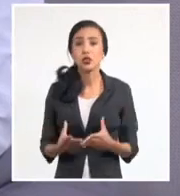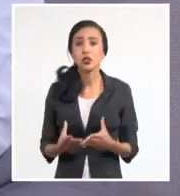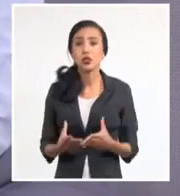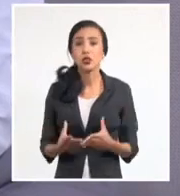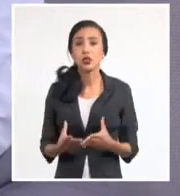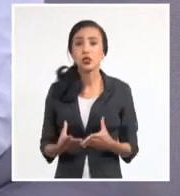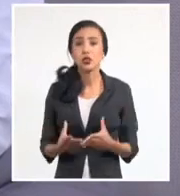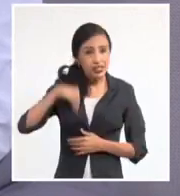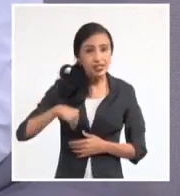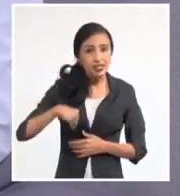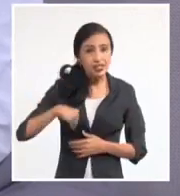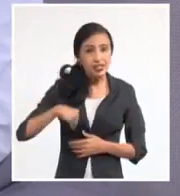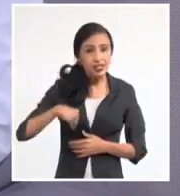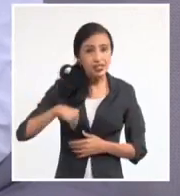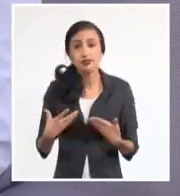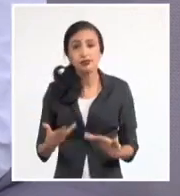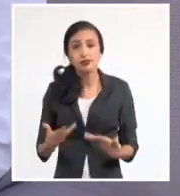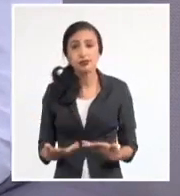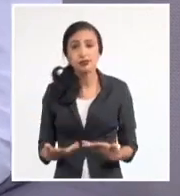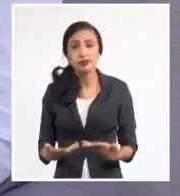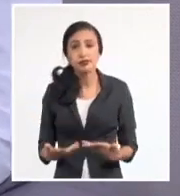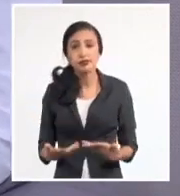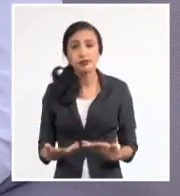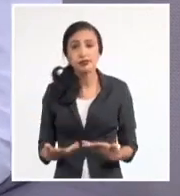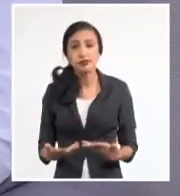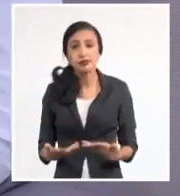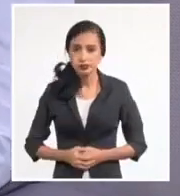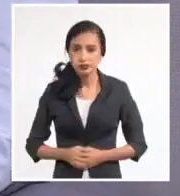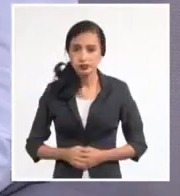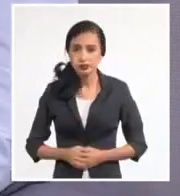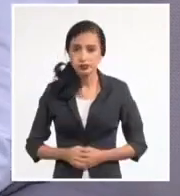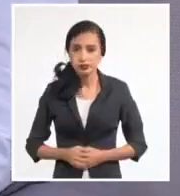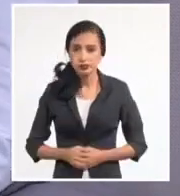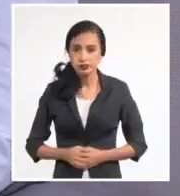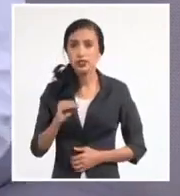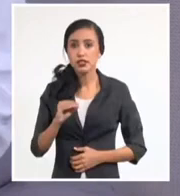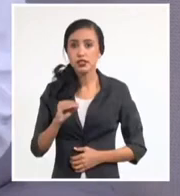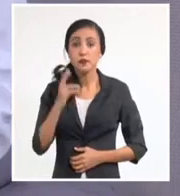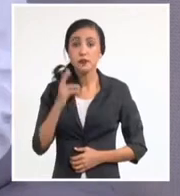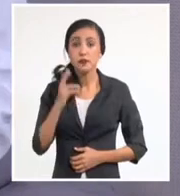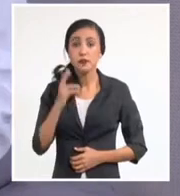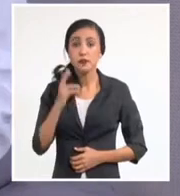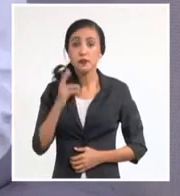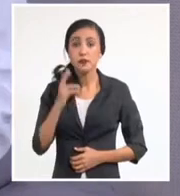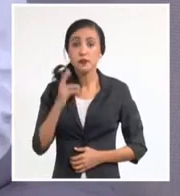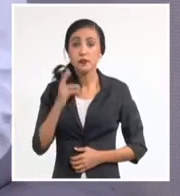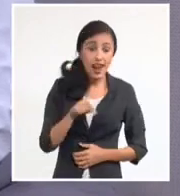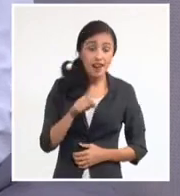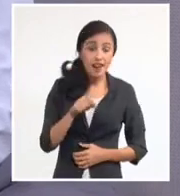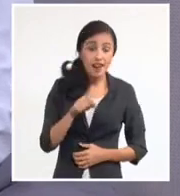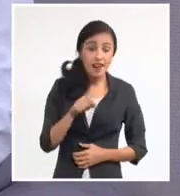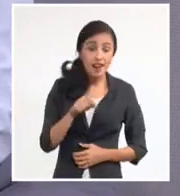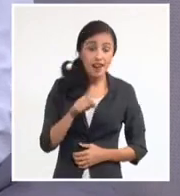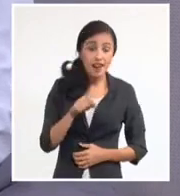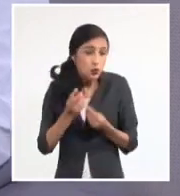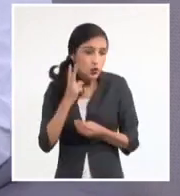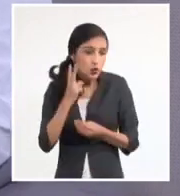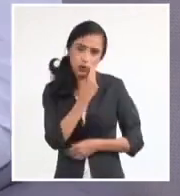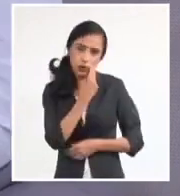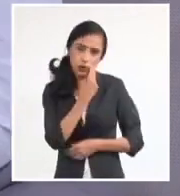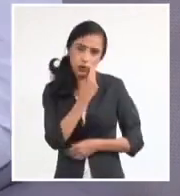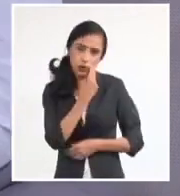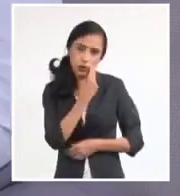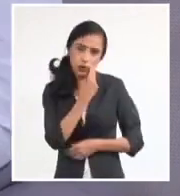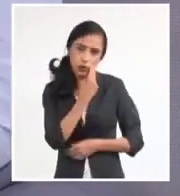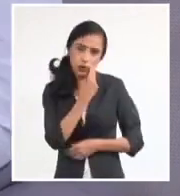que bueno, el gran discípulo, digo yo, de Fidel Castro, de José Martí, hay que volver a él en toda